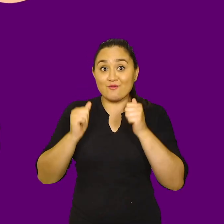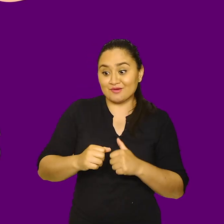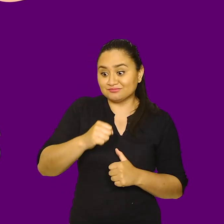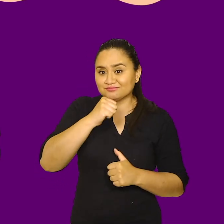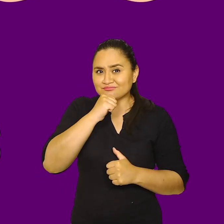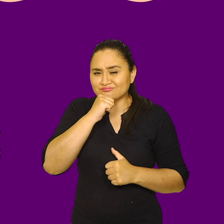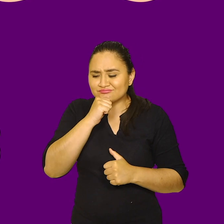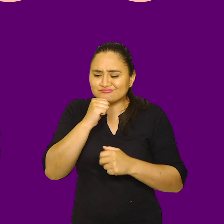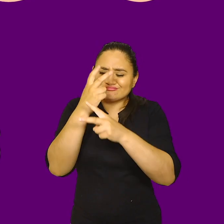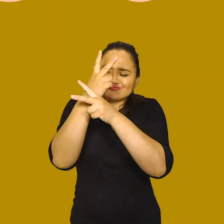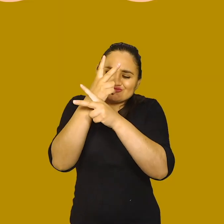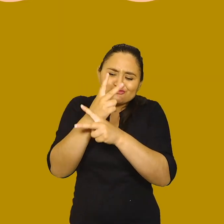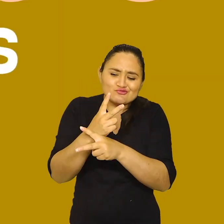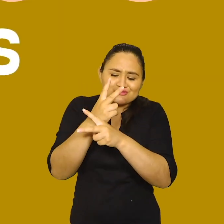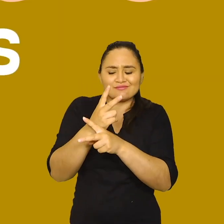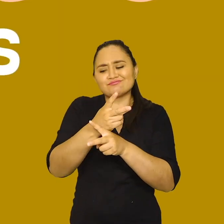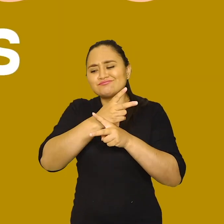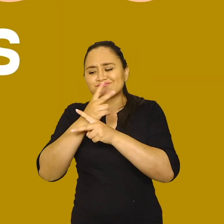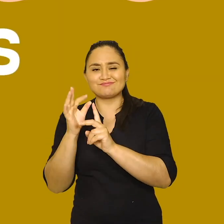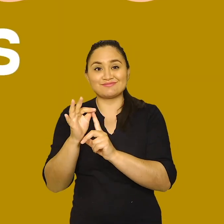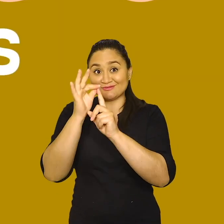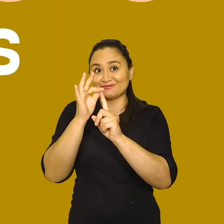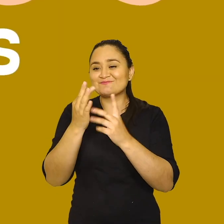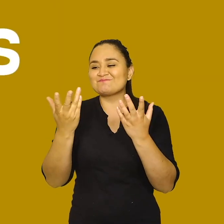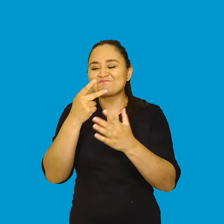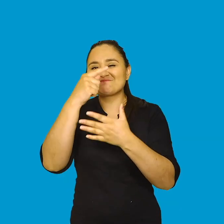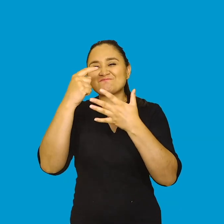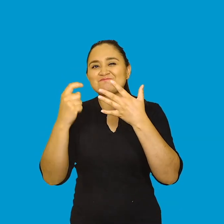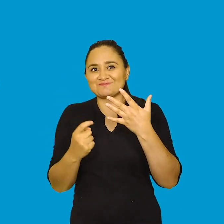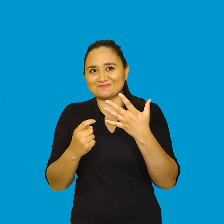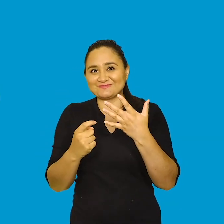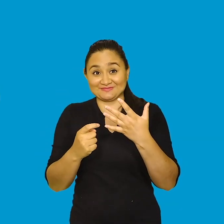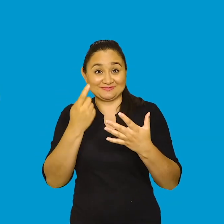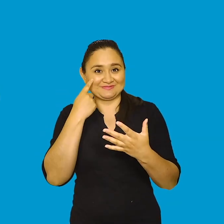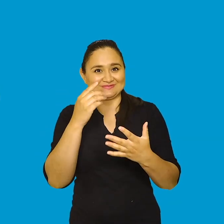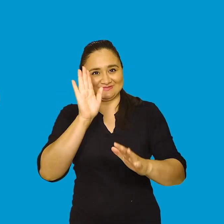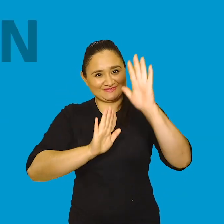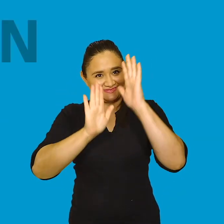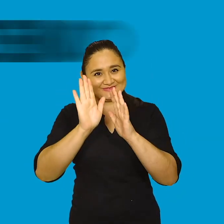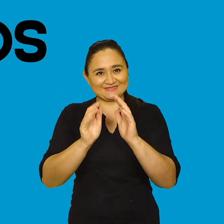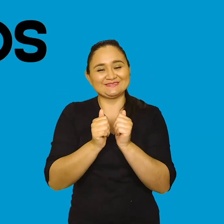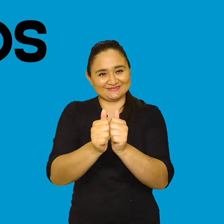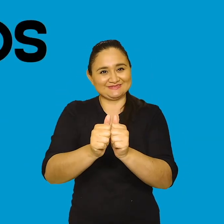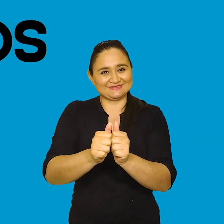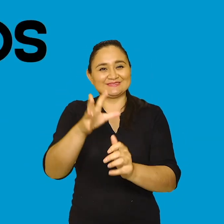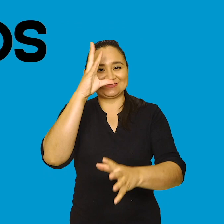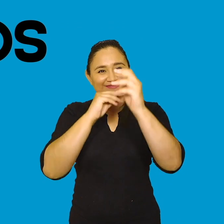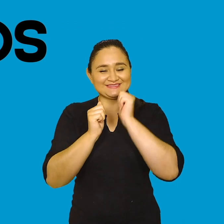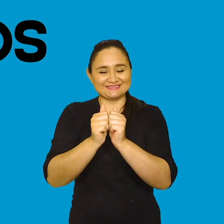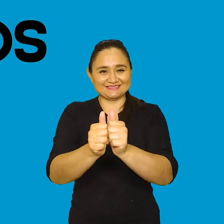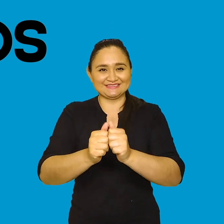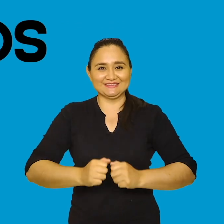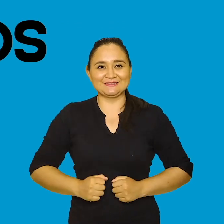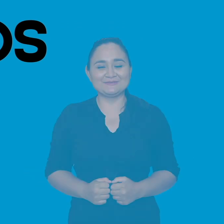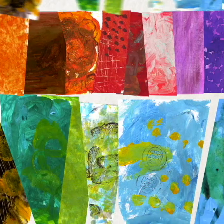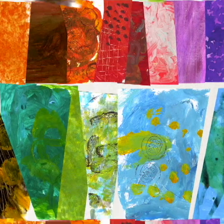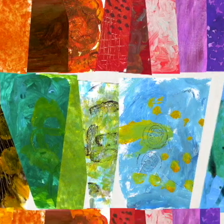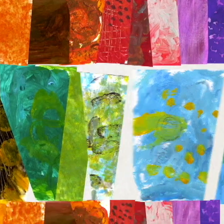especiales necesitan nuestras abuelas y abuelos? No te pierdas Educa Contigo, porque aprendemos